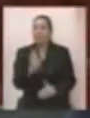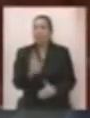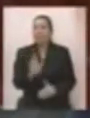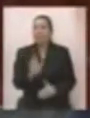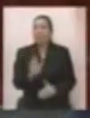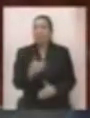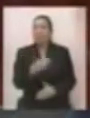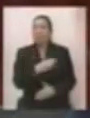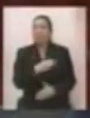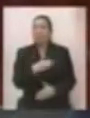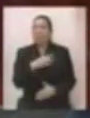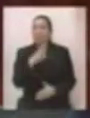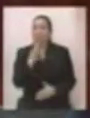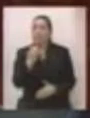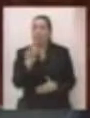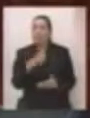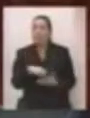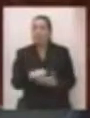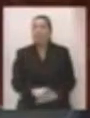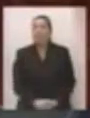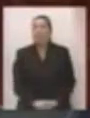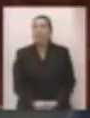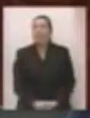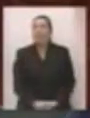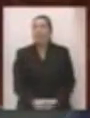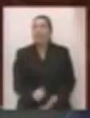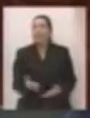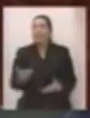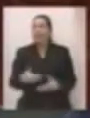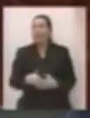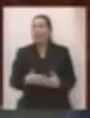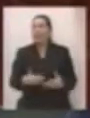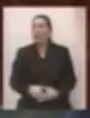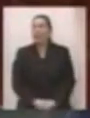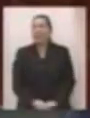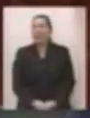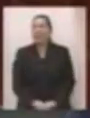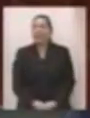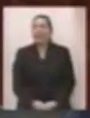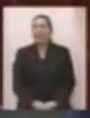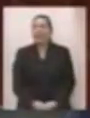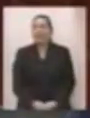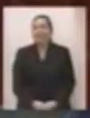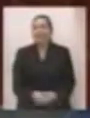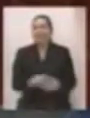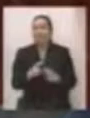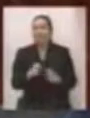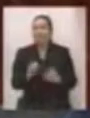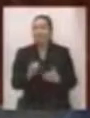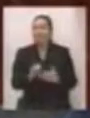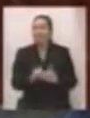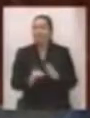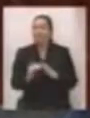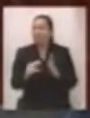sugerencia expresa del Ministerio de la Mujer y Poblaciones Vulnerables, que se incorpore a un representante de la División de Investigación